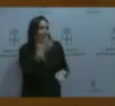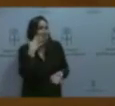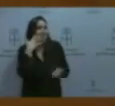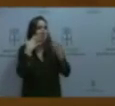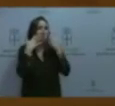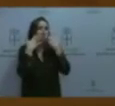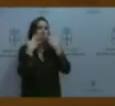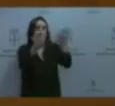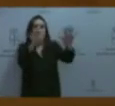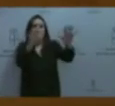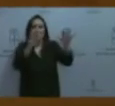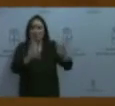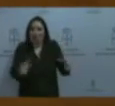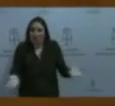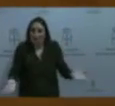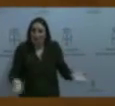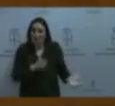extravagante,